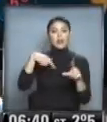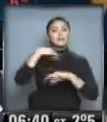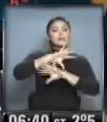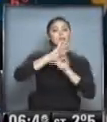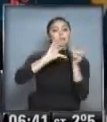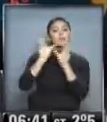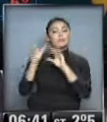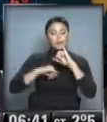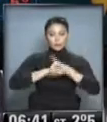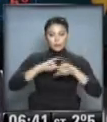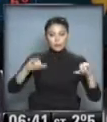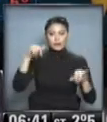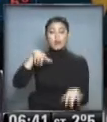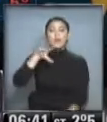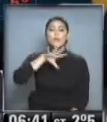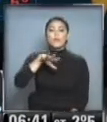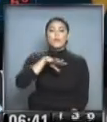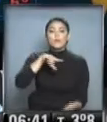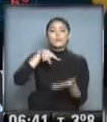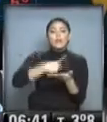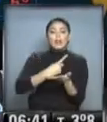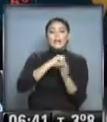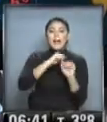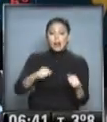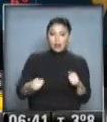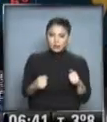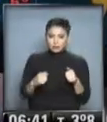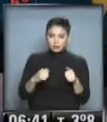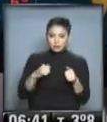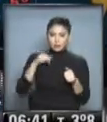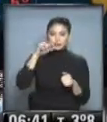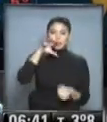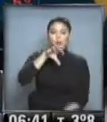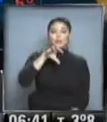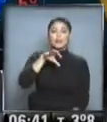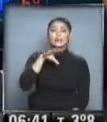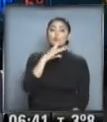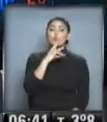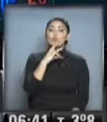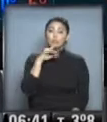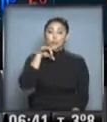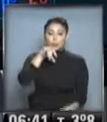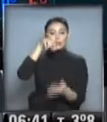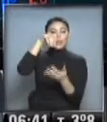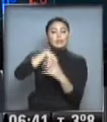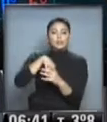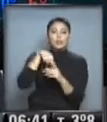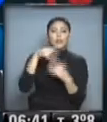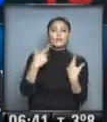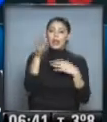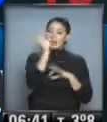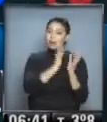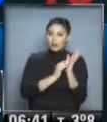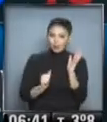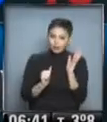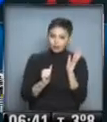pronóstico que en la zona de Bariloche, en el sector oeste de la provincia de Chubut, probabilidad de nevadas.